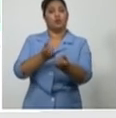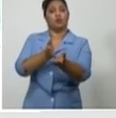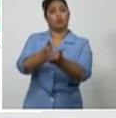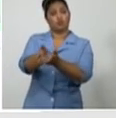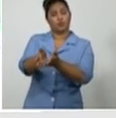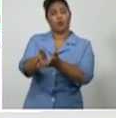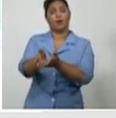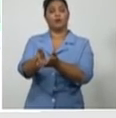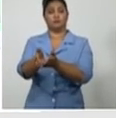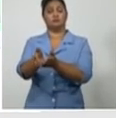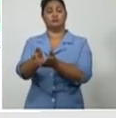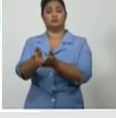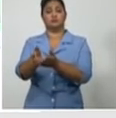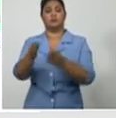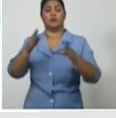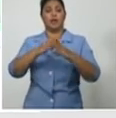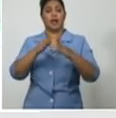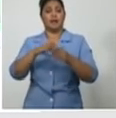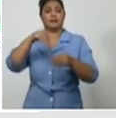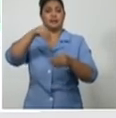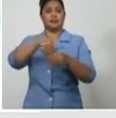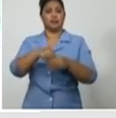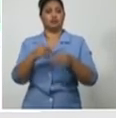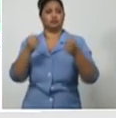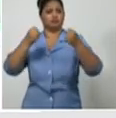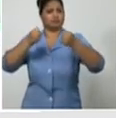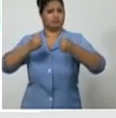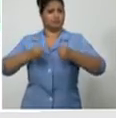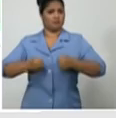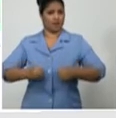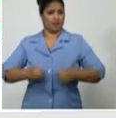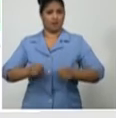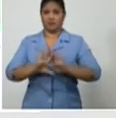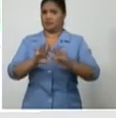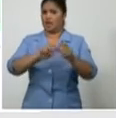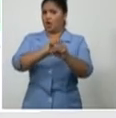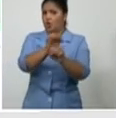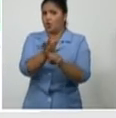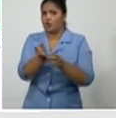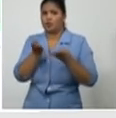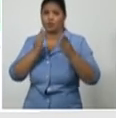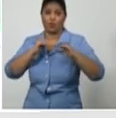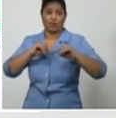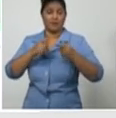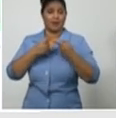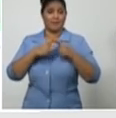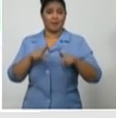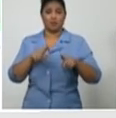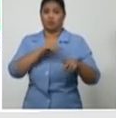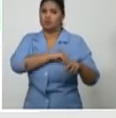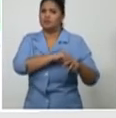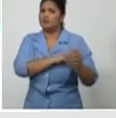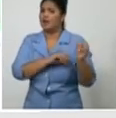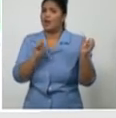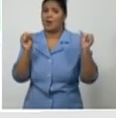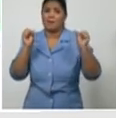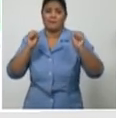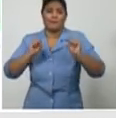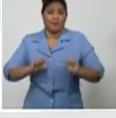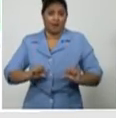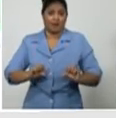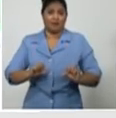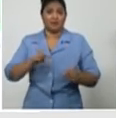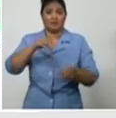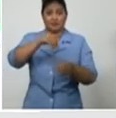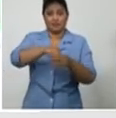que presentaba. Y lamentablemente, después de 18 días de ingreso, 11 de ellos en